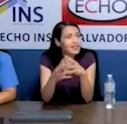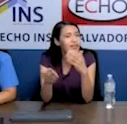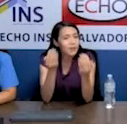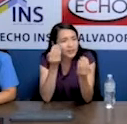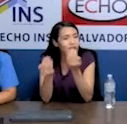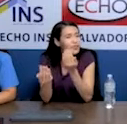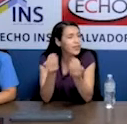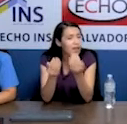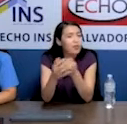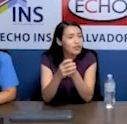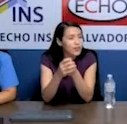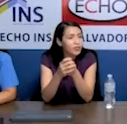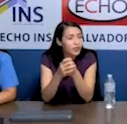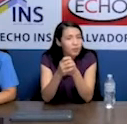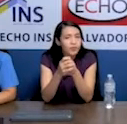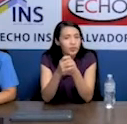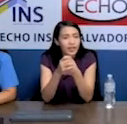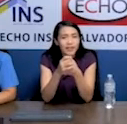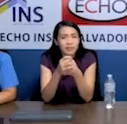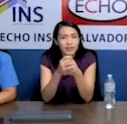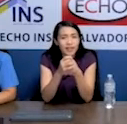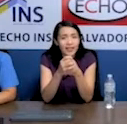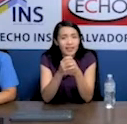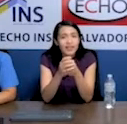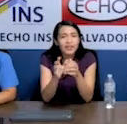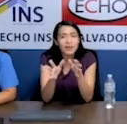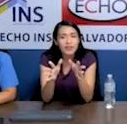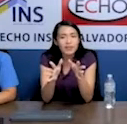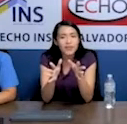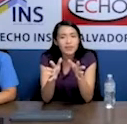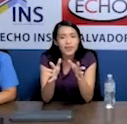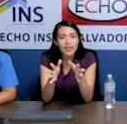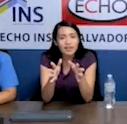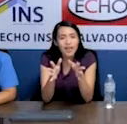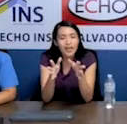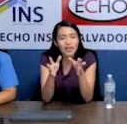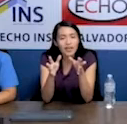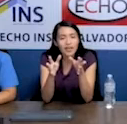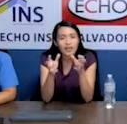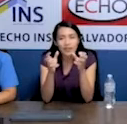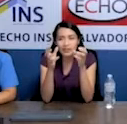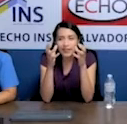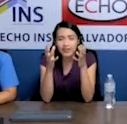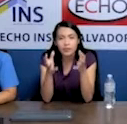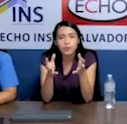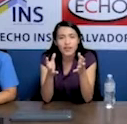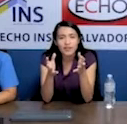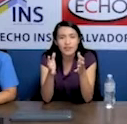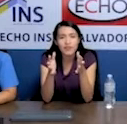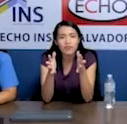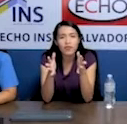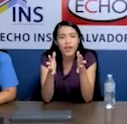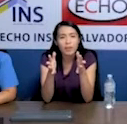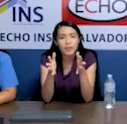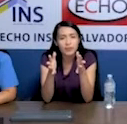demanda, realmente nos crea conflicto emocional y mental. La medicina de emergencia, desde sus